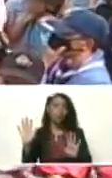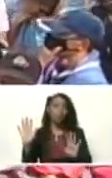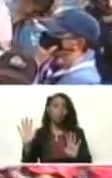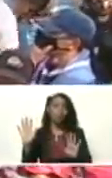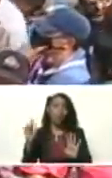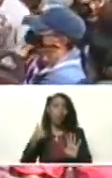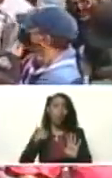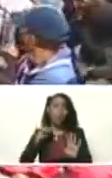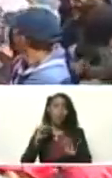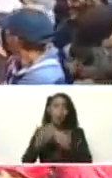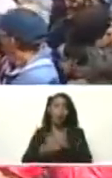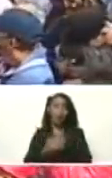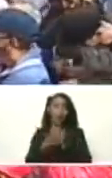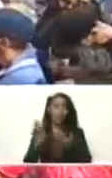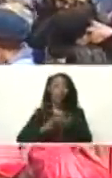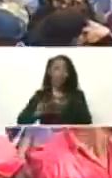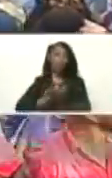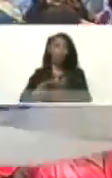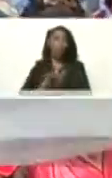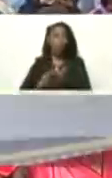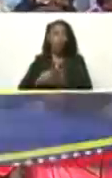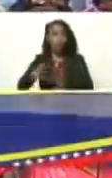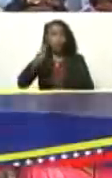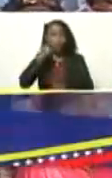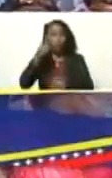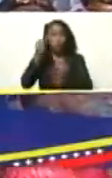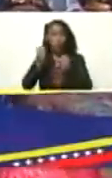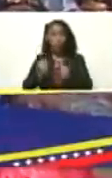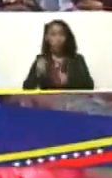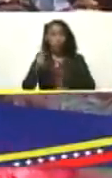Tenemos que avanzar en la recuperación de la seguridad social.